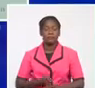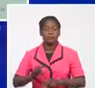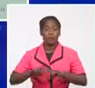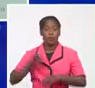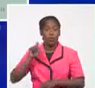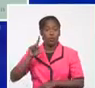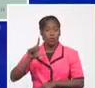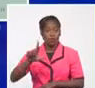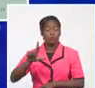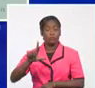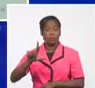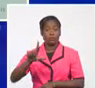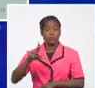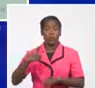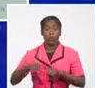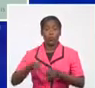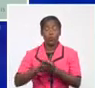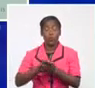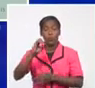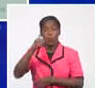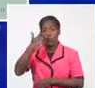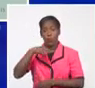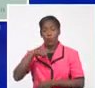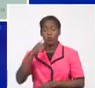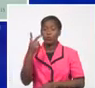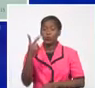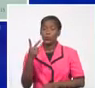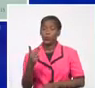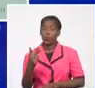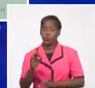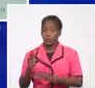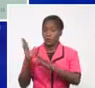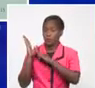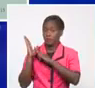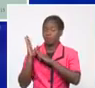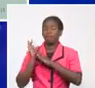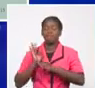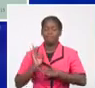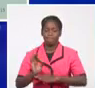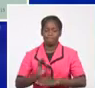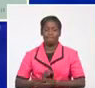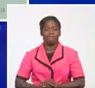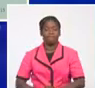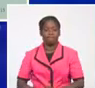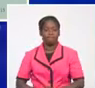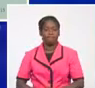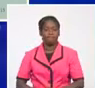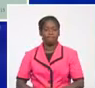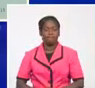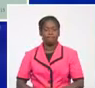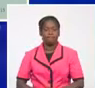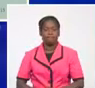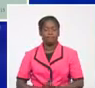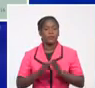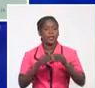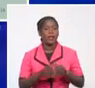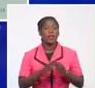Urbano Noris y Moa, 2 en cada uno. En el caso de Granma,